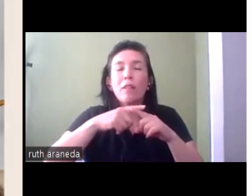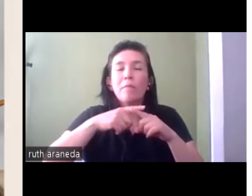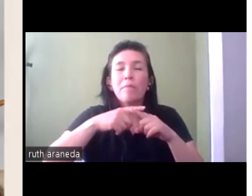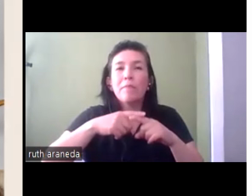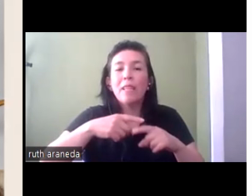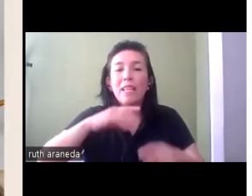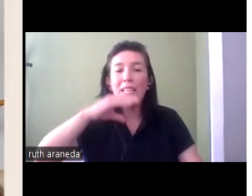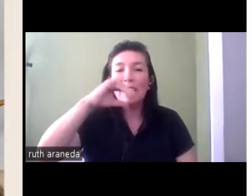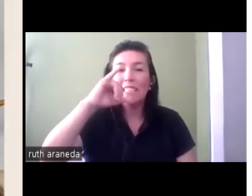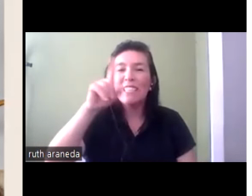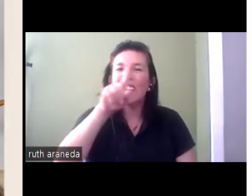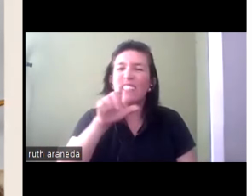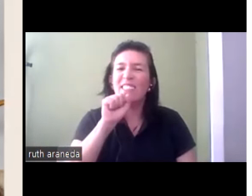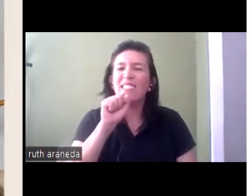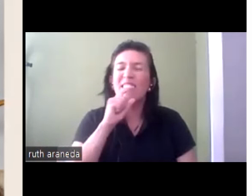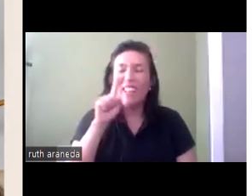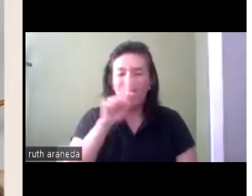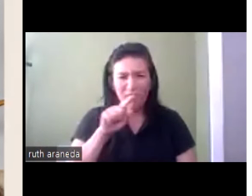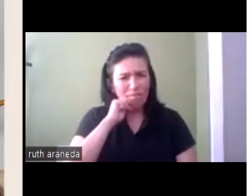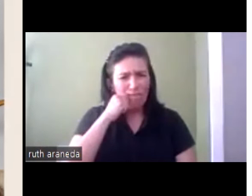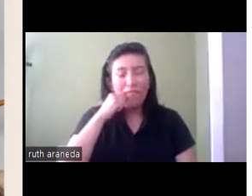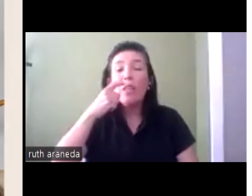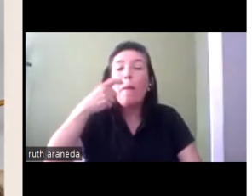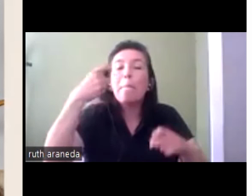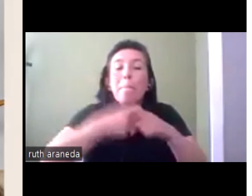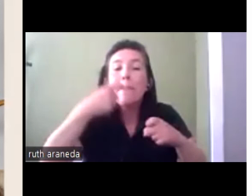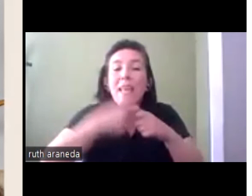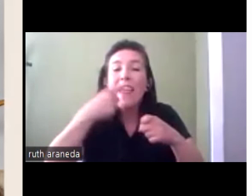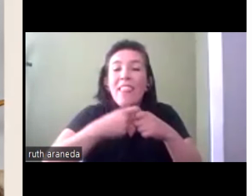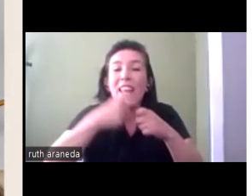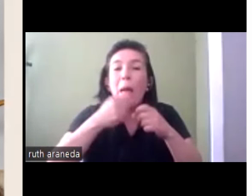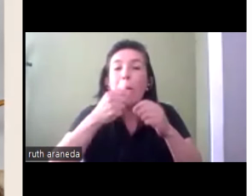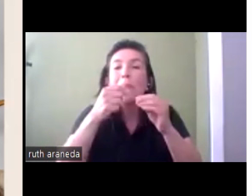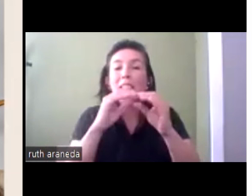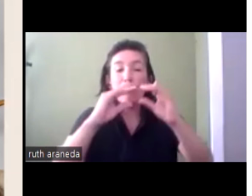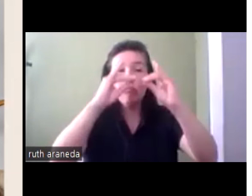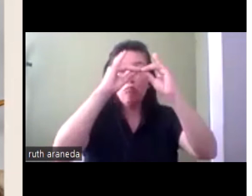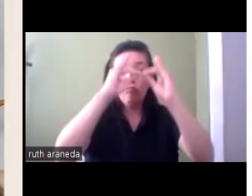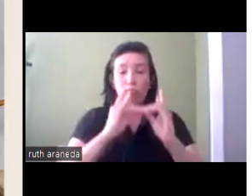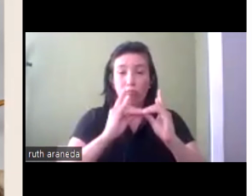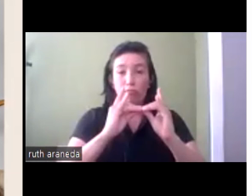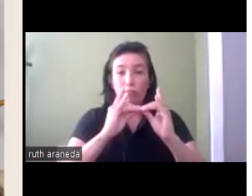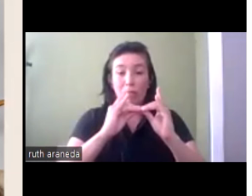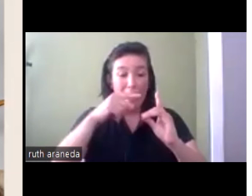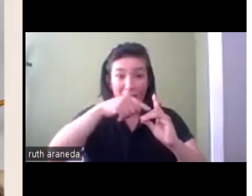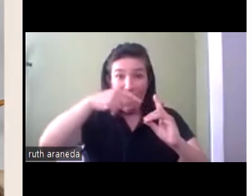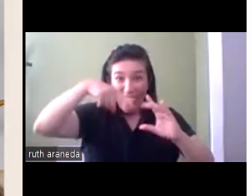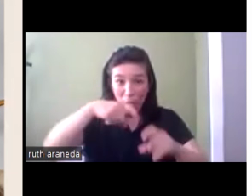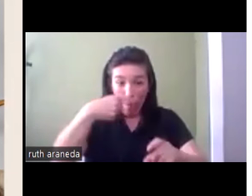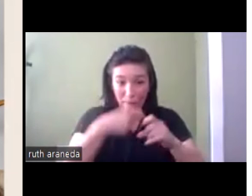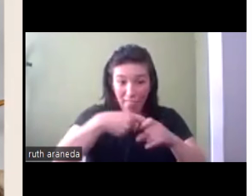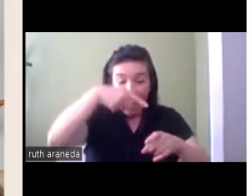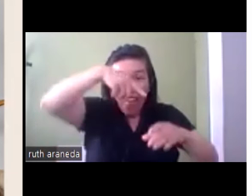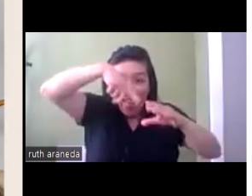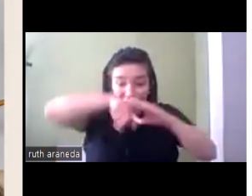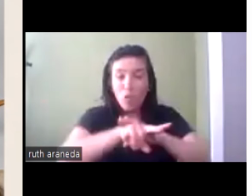cistas, que eran estructuras de piedra que asemejaban un ataúd, y al interior estaba el cuerpo con sus